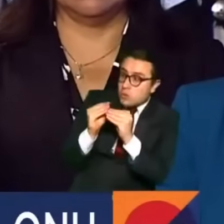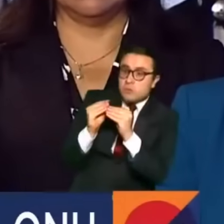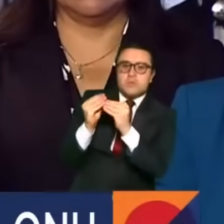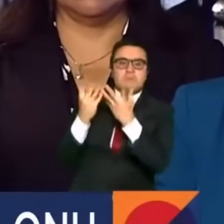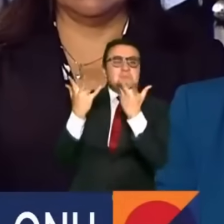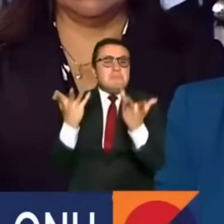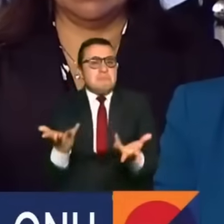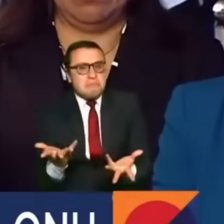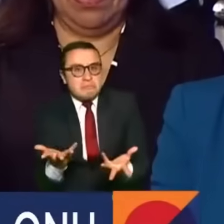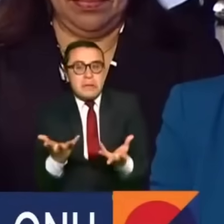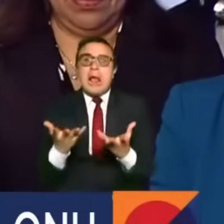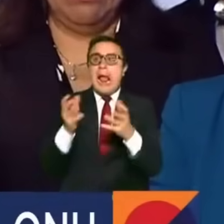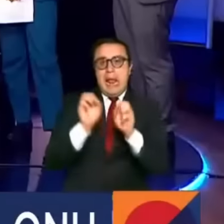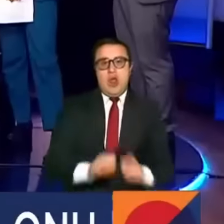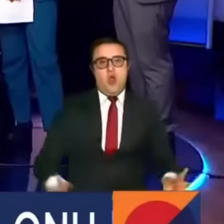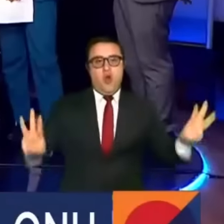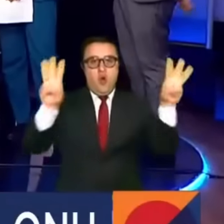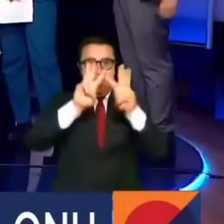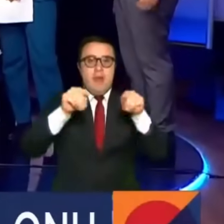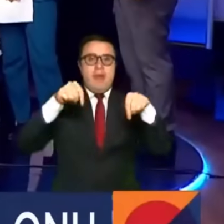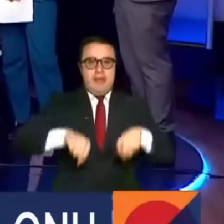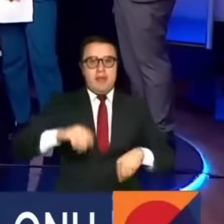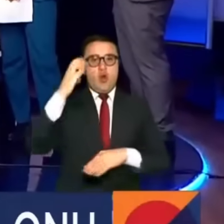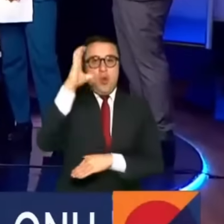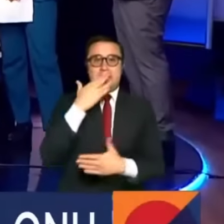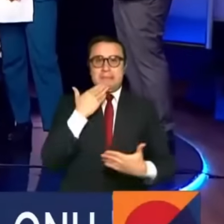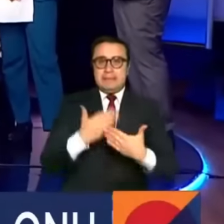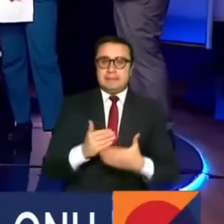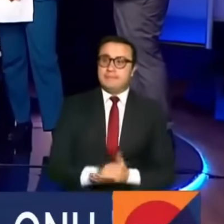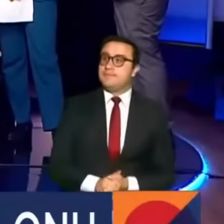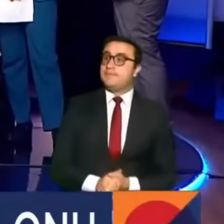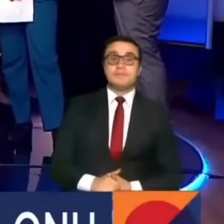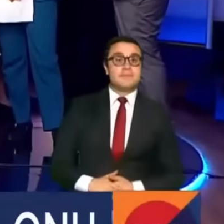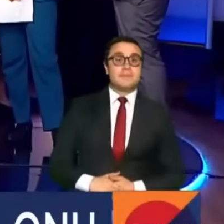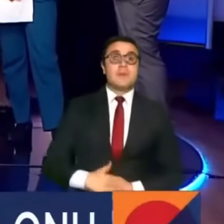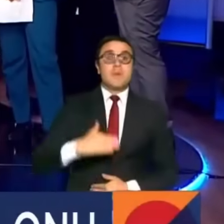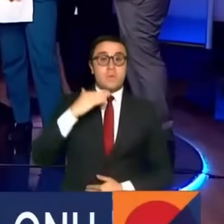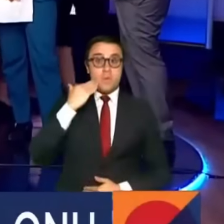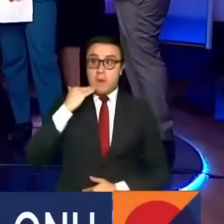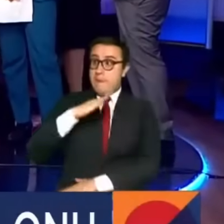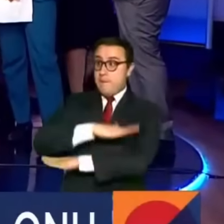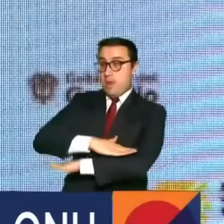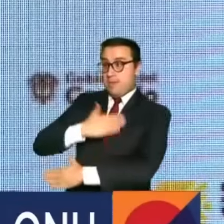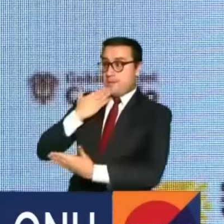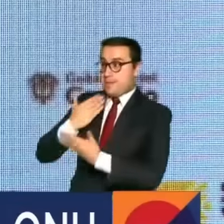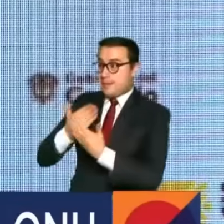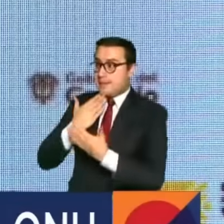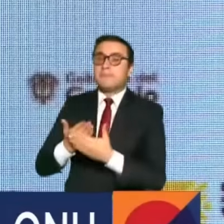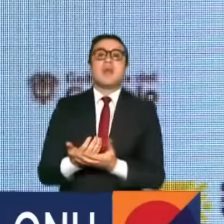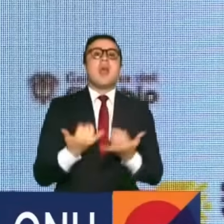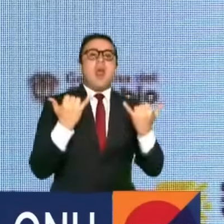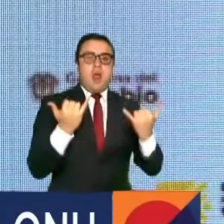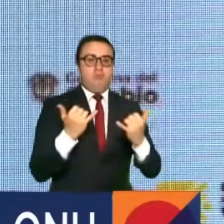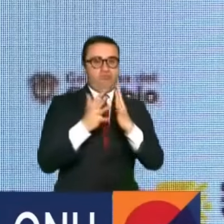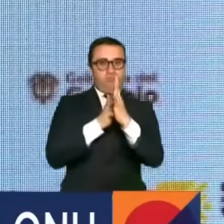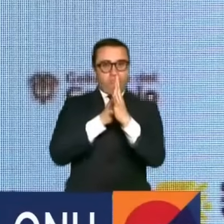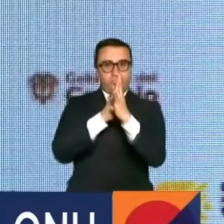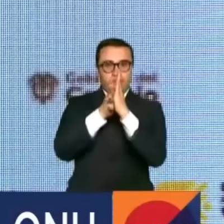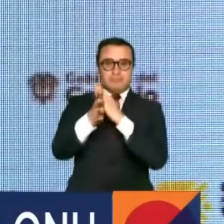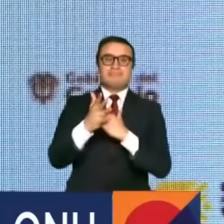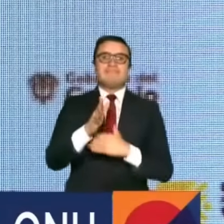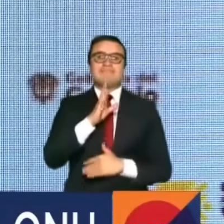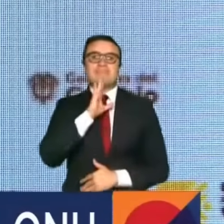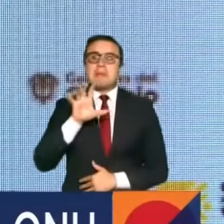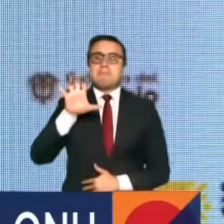las agencias de las Naciones Unidas aquí en Colombia. Gracias. Señora embajadora, a continuación escucharemos la intervención de